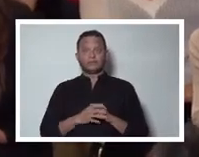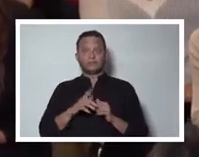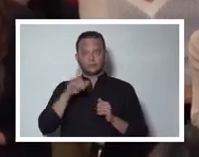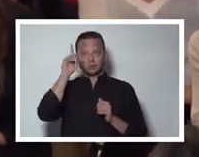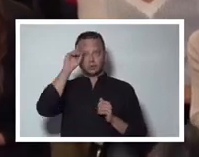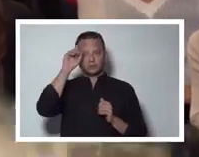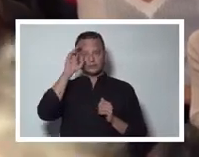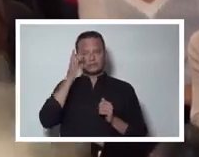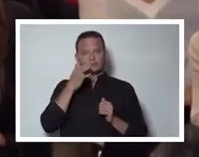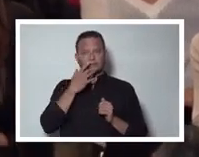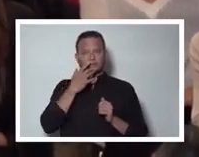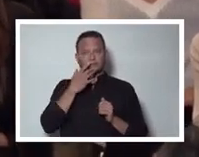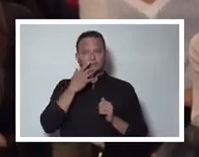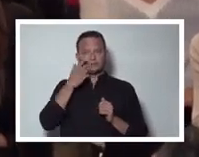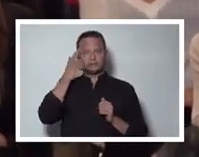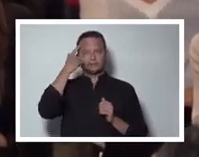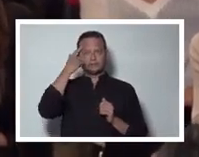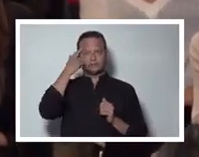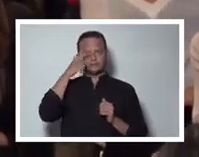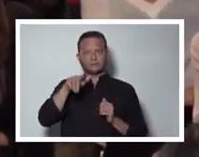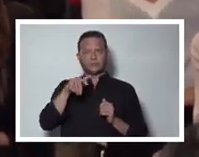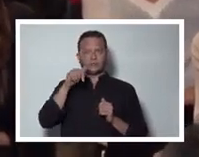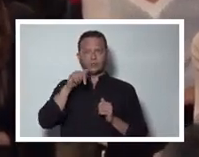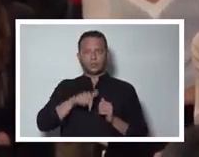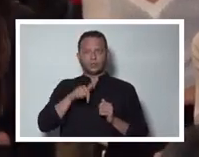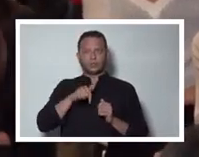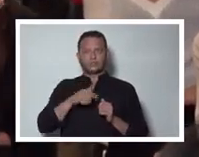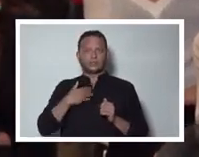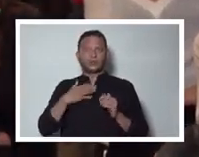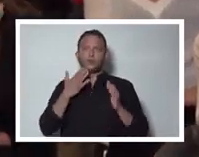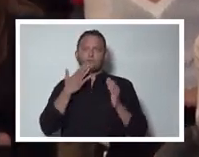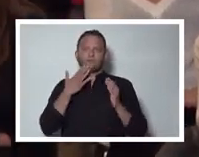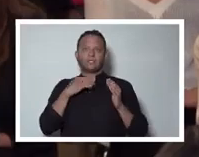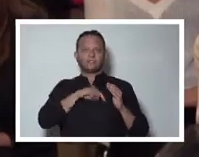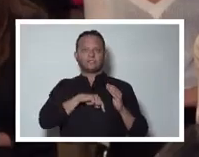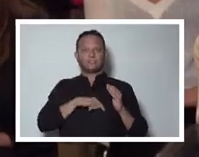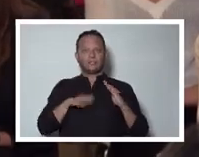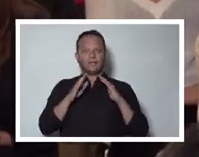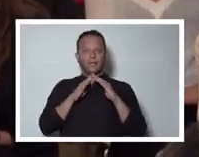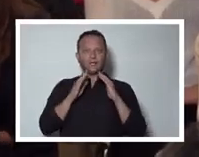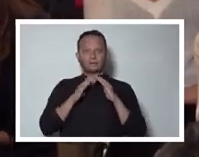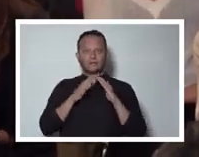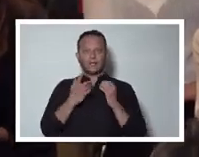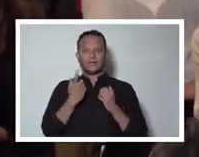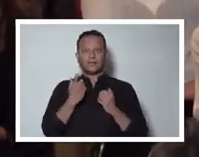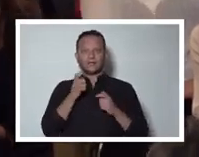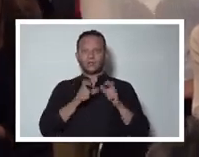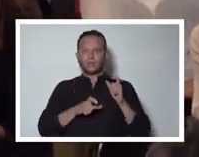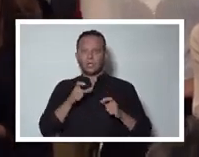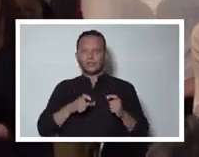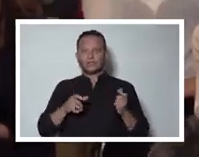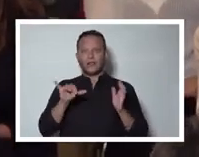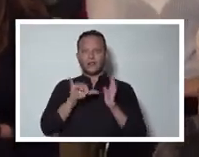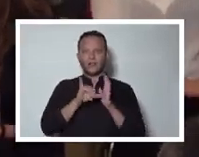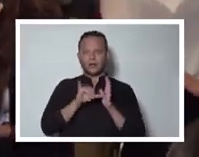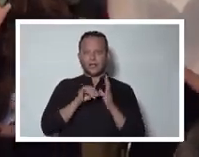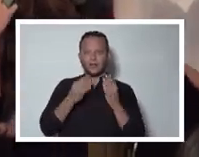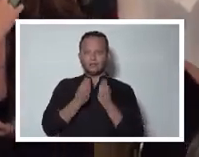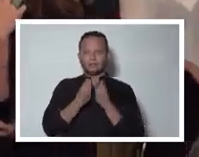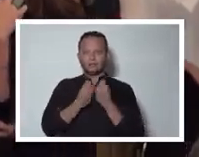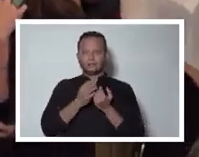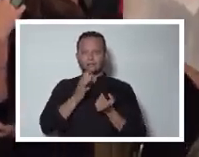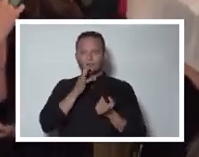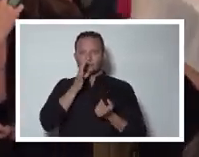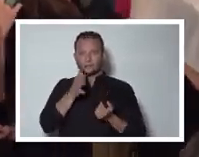Sabiendo no como que de alguna manera Esta es mi casa no necesito a la gente cerca sobre todo porque